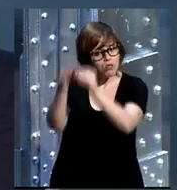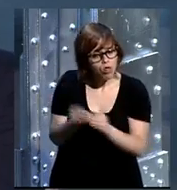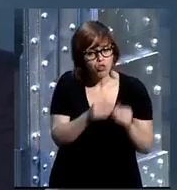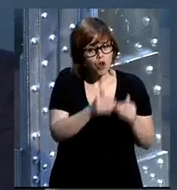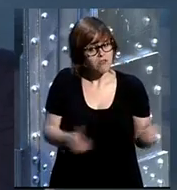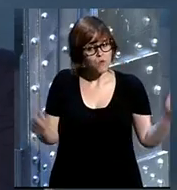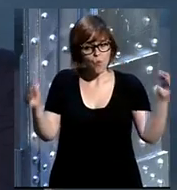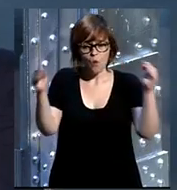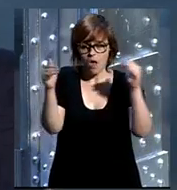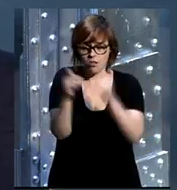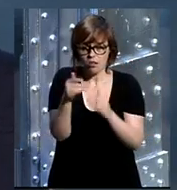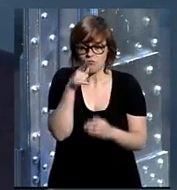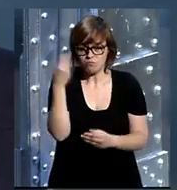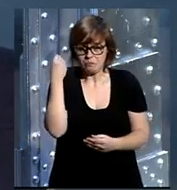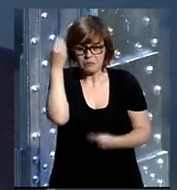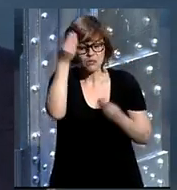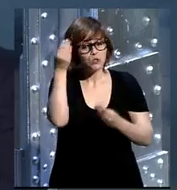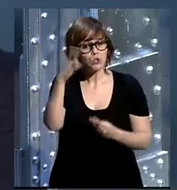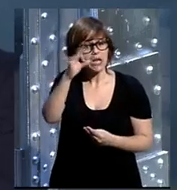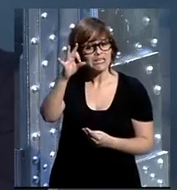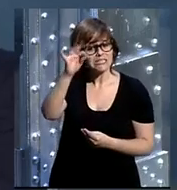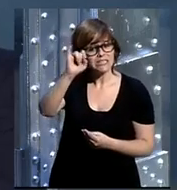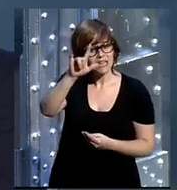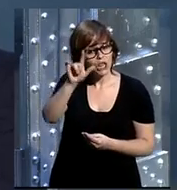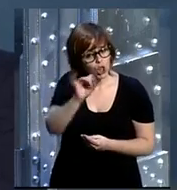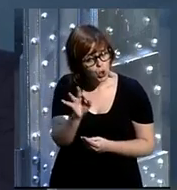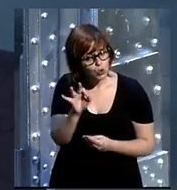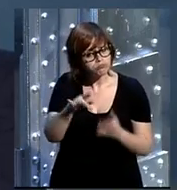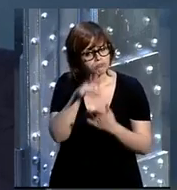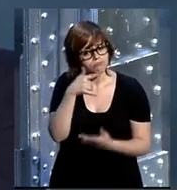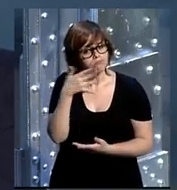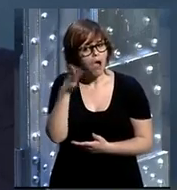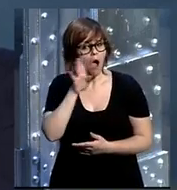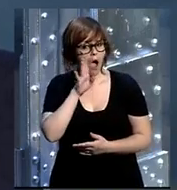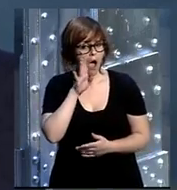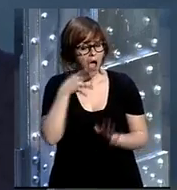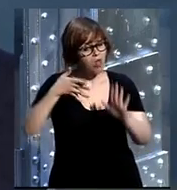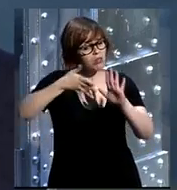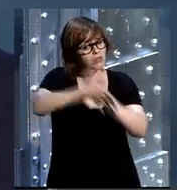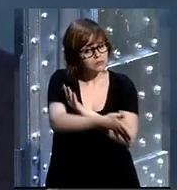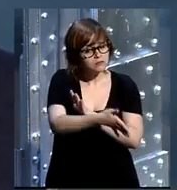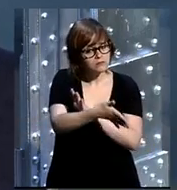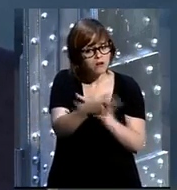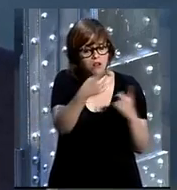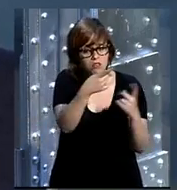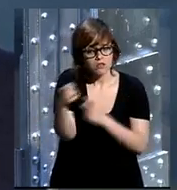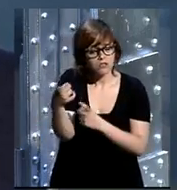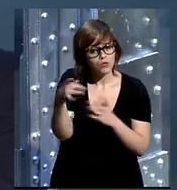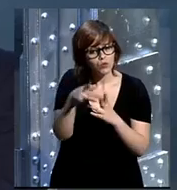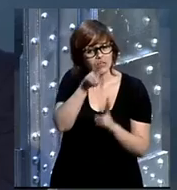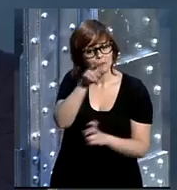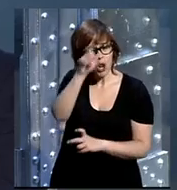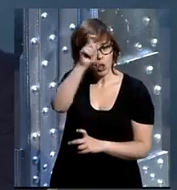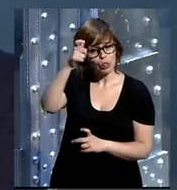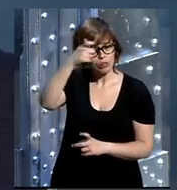ha destacado Pilar del Castillo, quiero reiterarlo, yo espero y que estamos confiados de que sea así, de que sea parte del concepto que